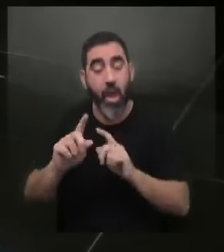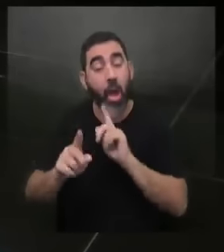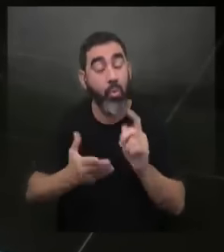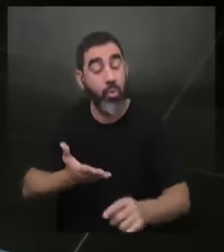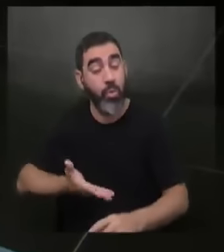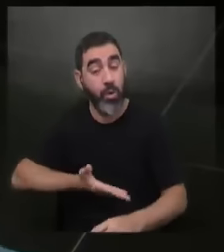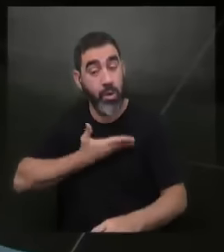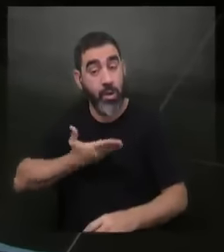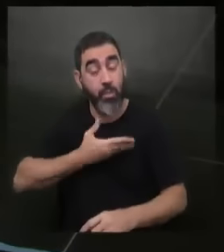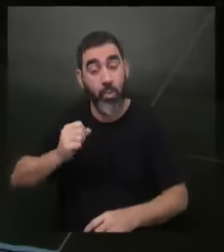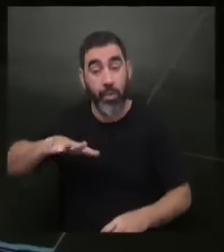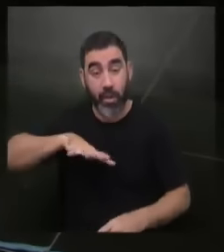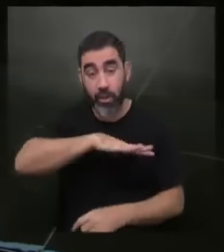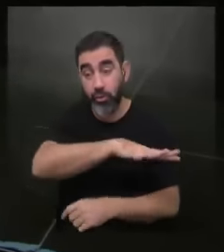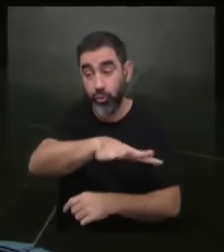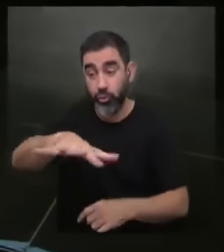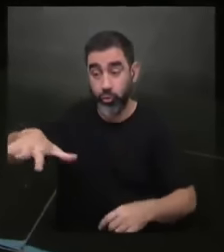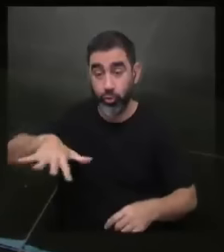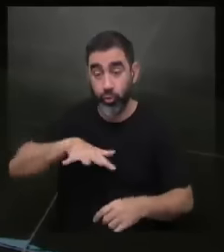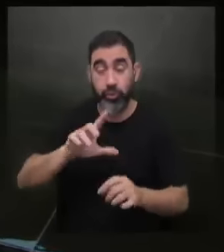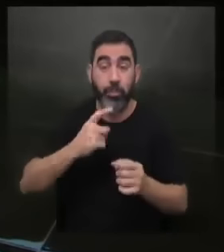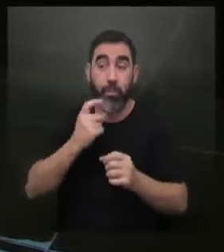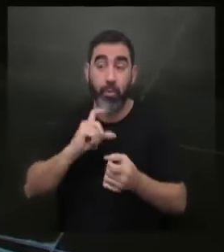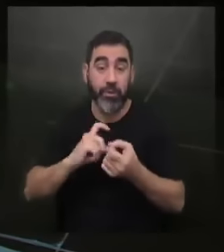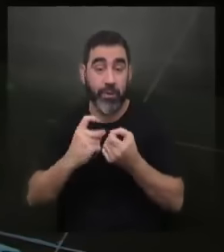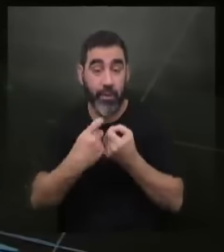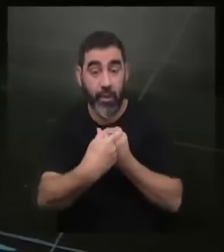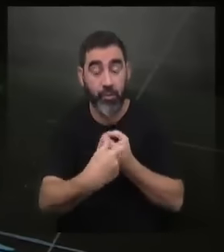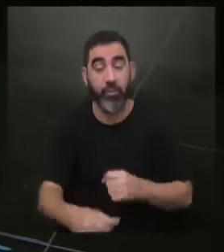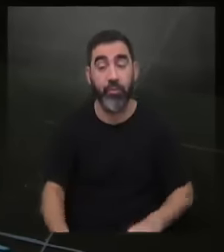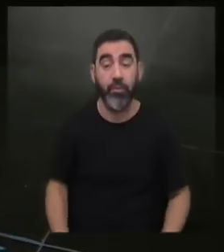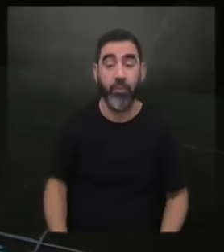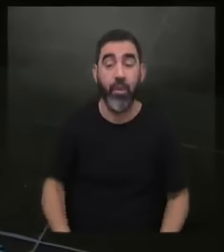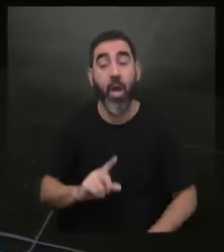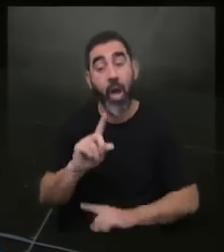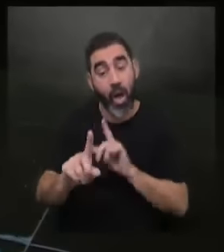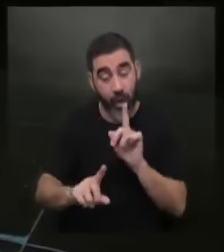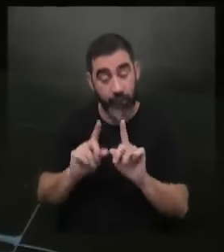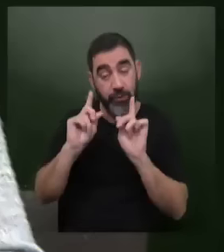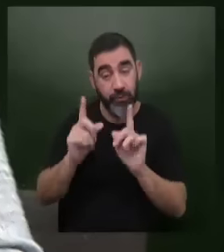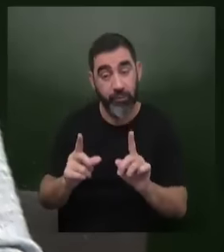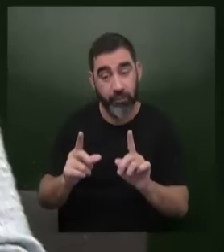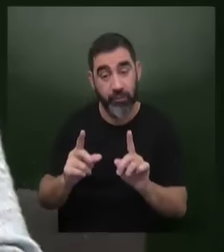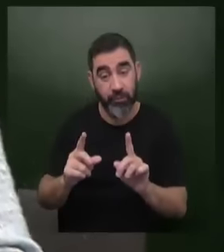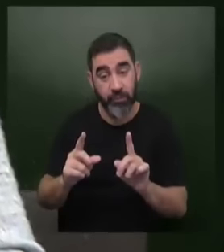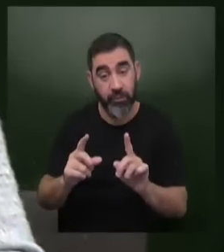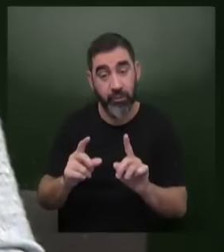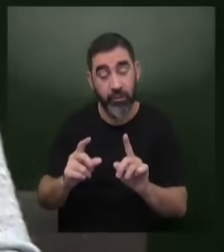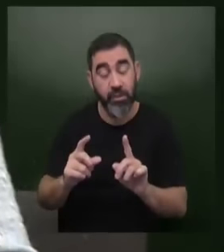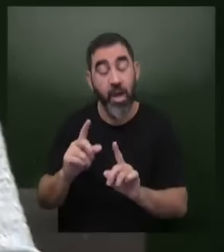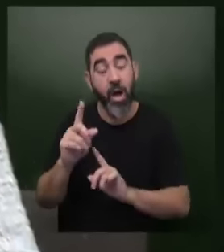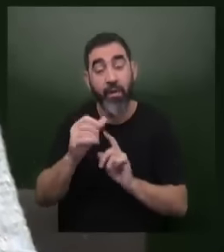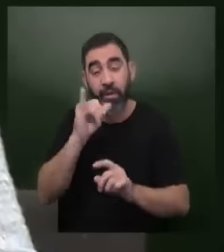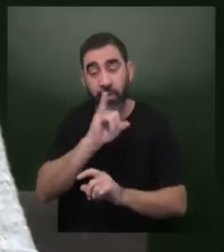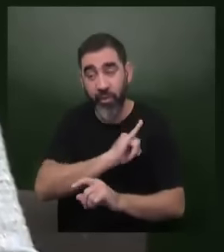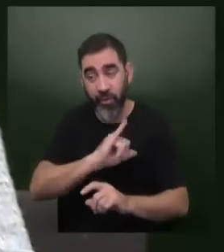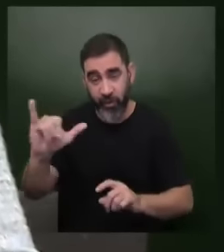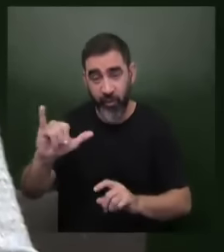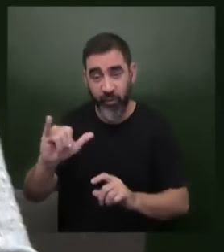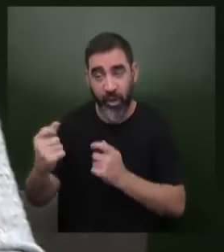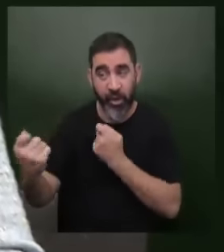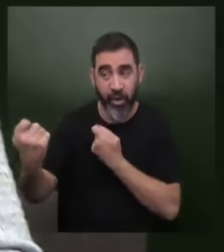de la sociedad civil organizada en sindicatos que a veces también sufren de sociedad civil que denuncian y sufren